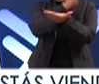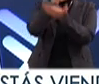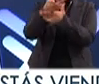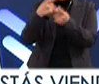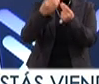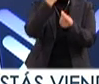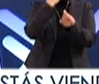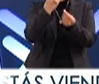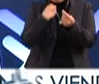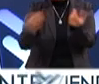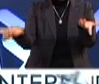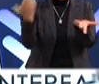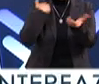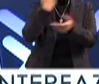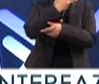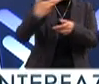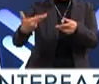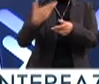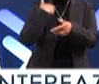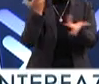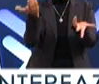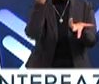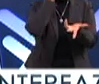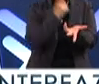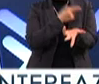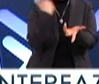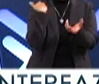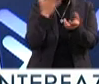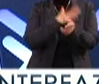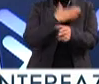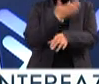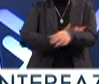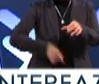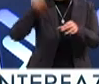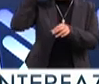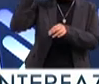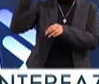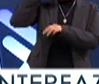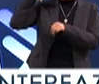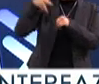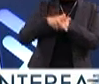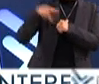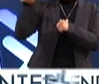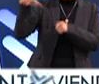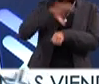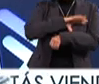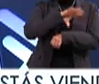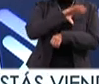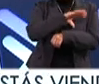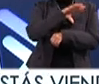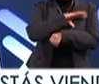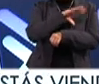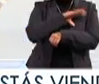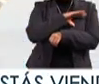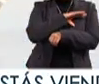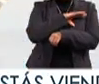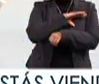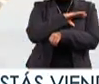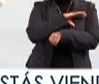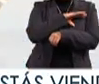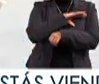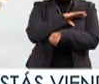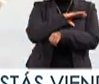gastos de comida gastos de manutención etcétera muy buenas tardes por allá querido querido